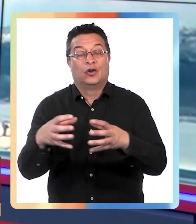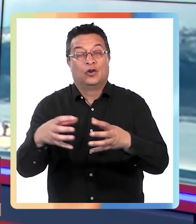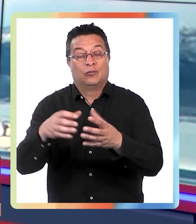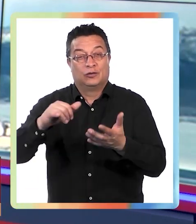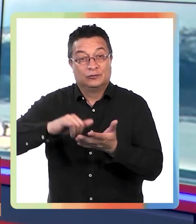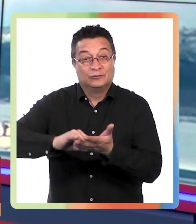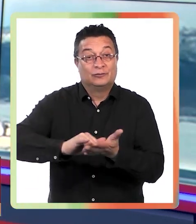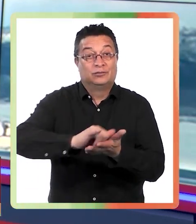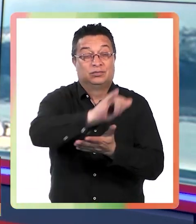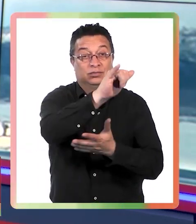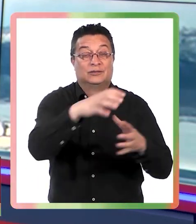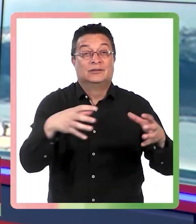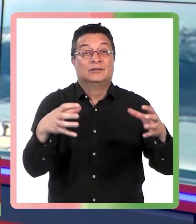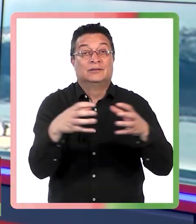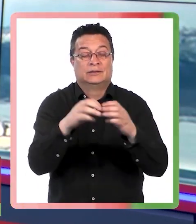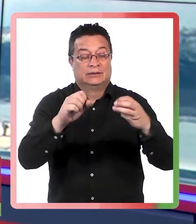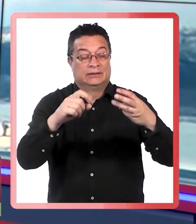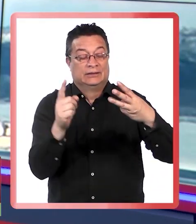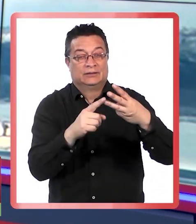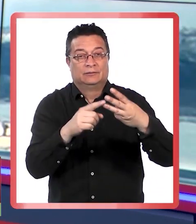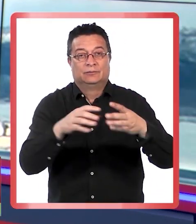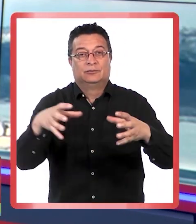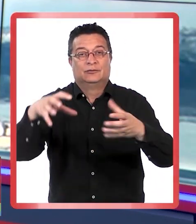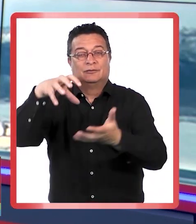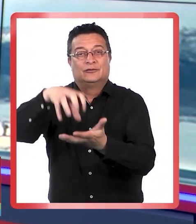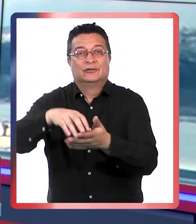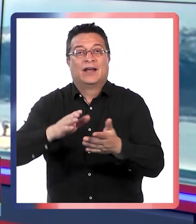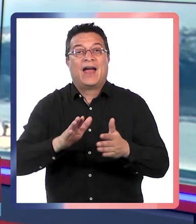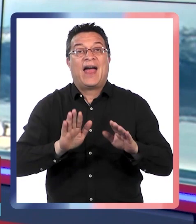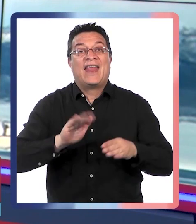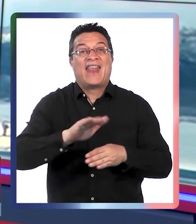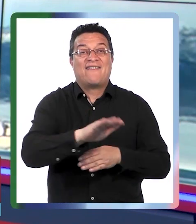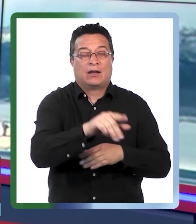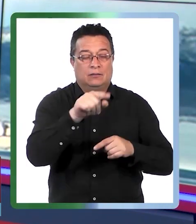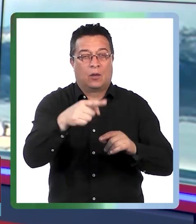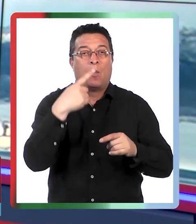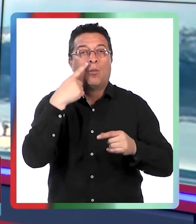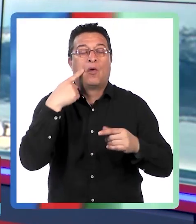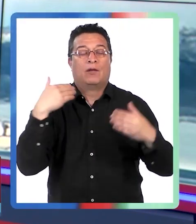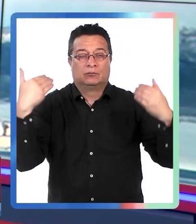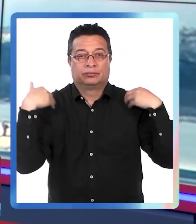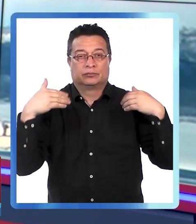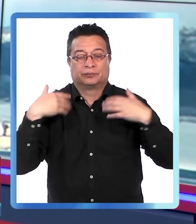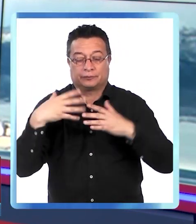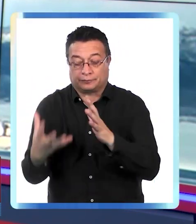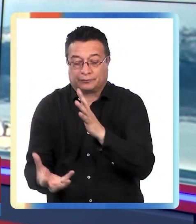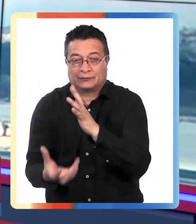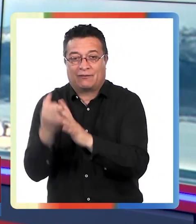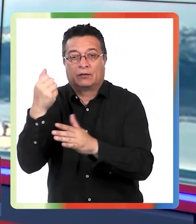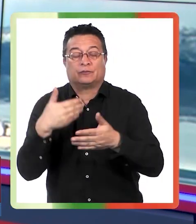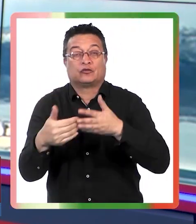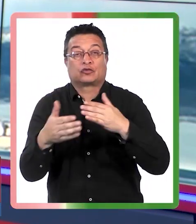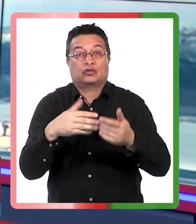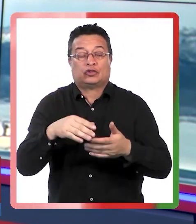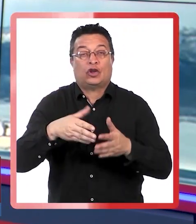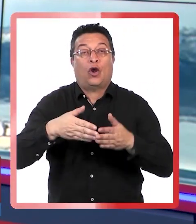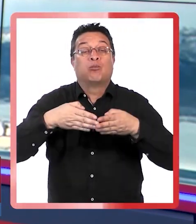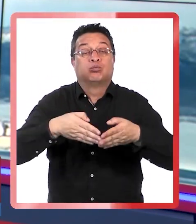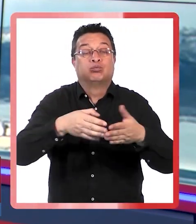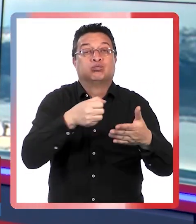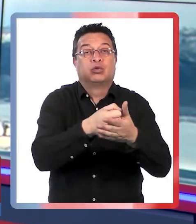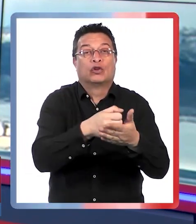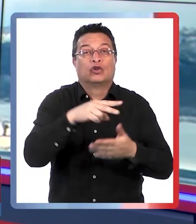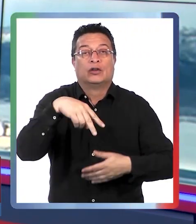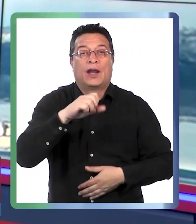Sur, unidad perteneciente a la tercera zona naval, realizó un ejercicio demostrativo de rescate en Puerto Natales, marcando el cierre de actividades